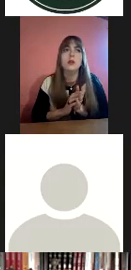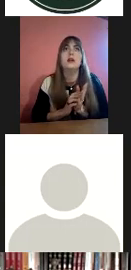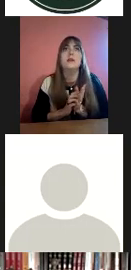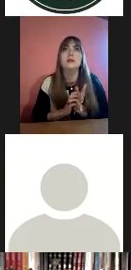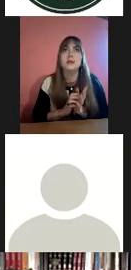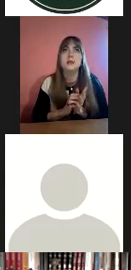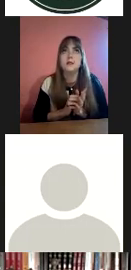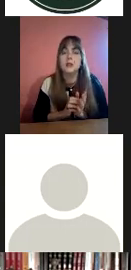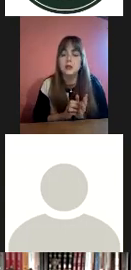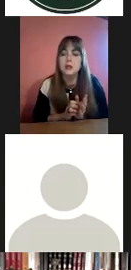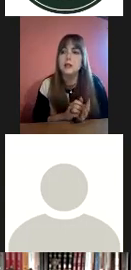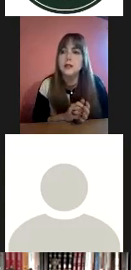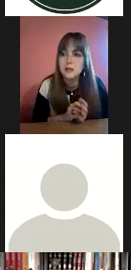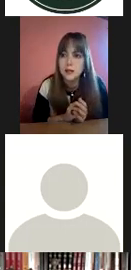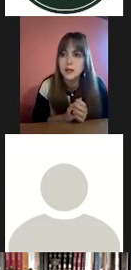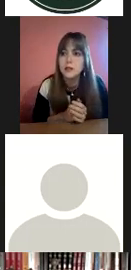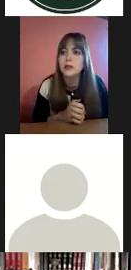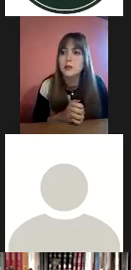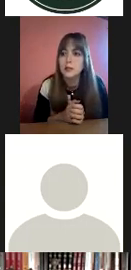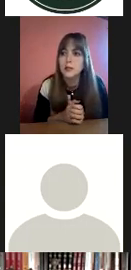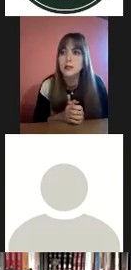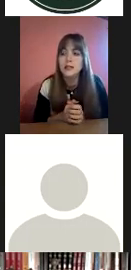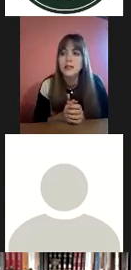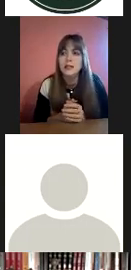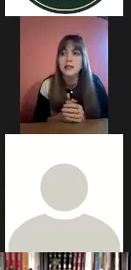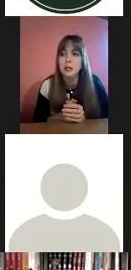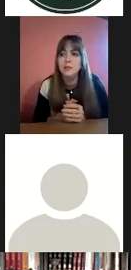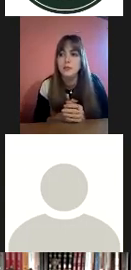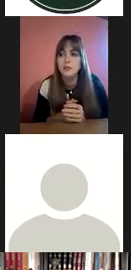cómo la pandemia nos afectó, estar encerrados en la cuarentena